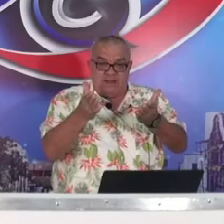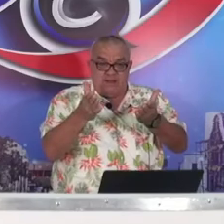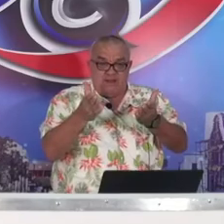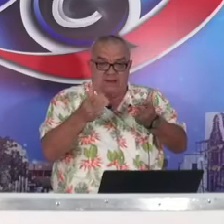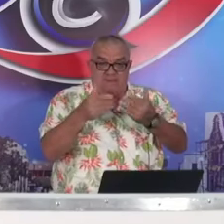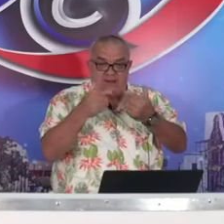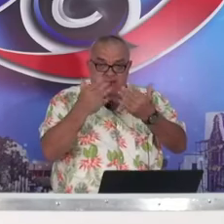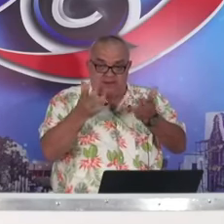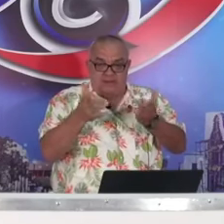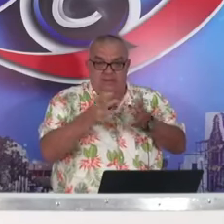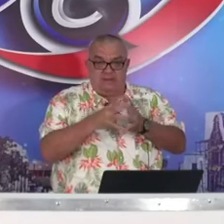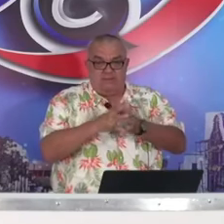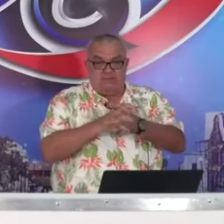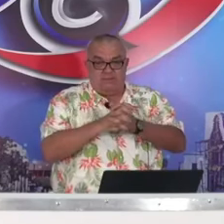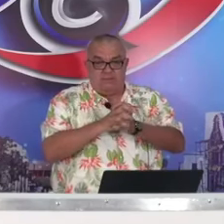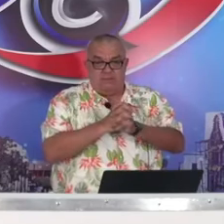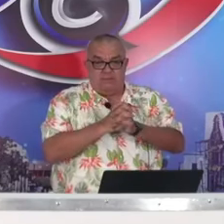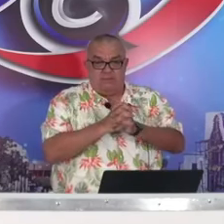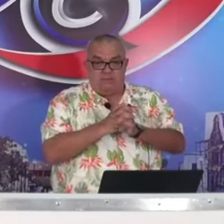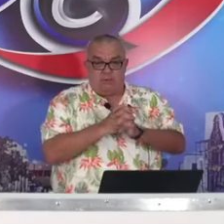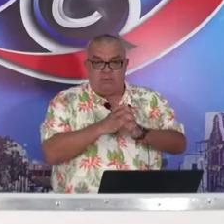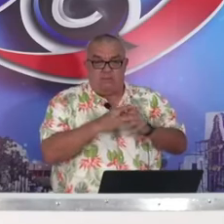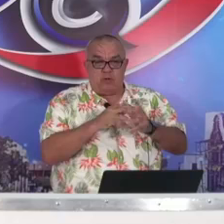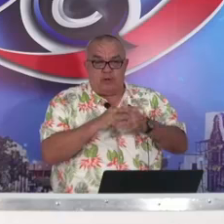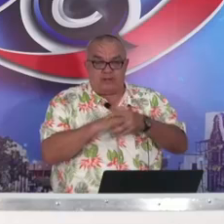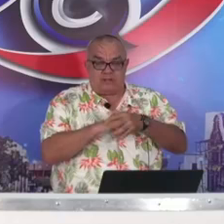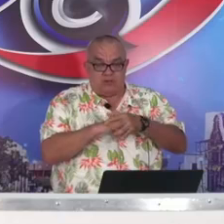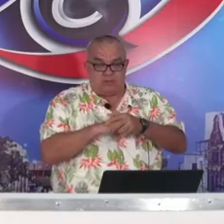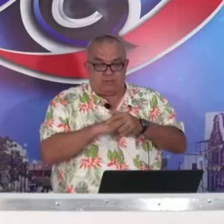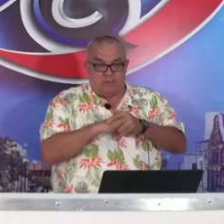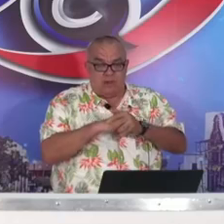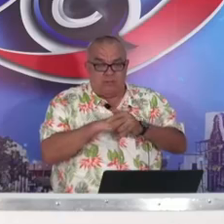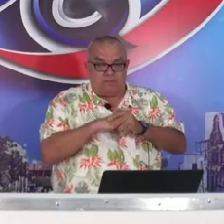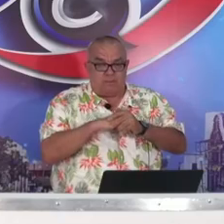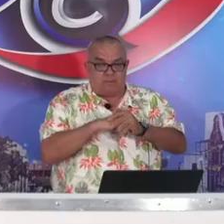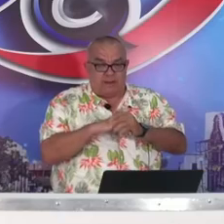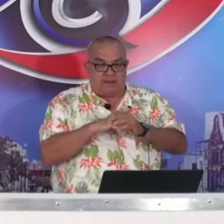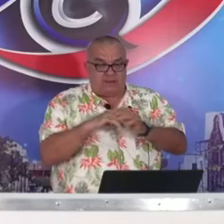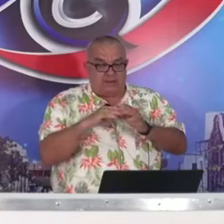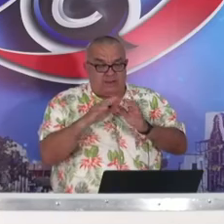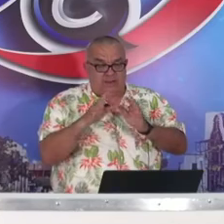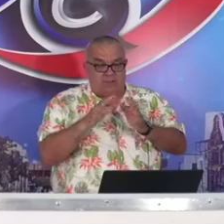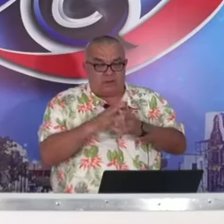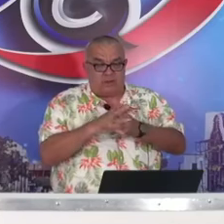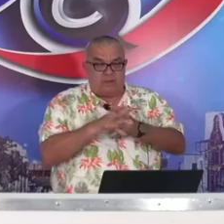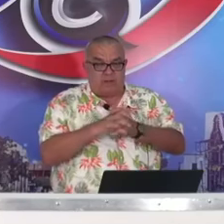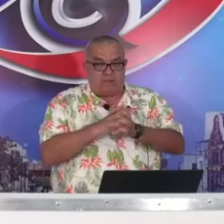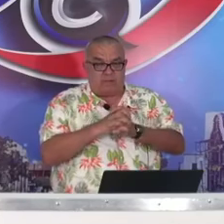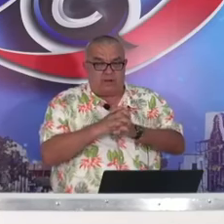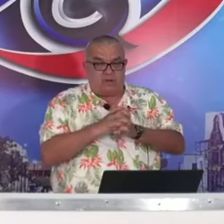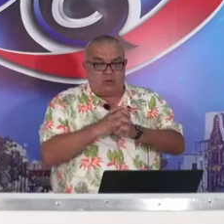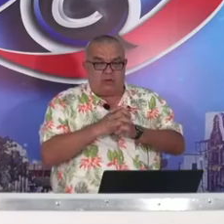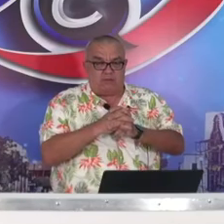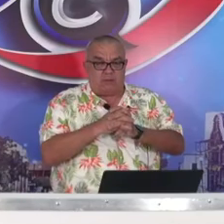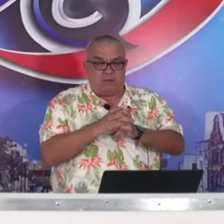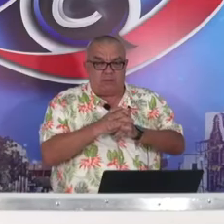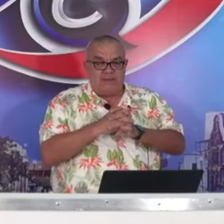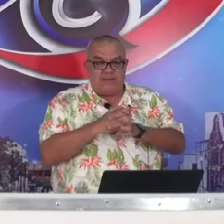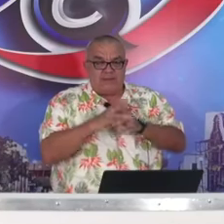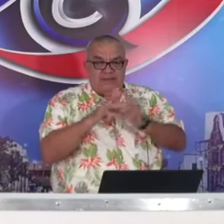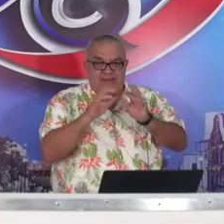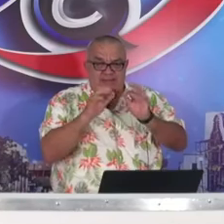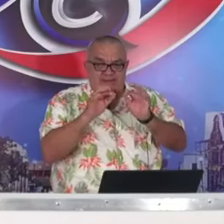víctima afectada por violación espuria por parte del diputado federal del PAN, Jorge